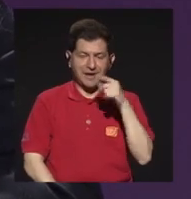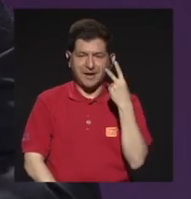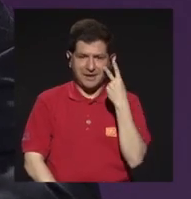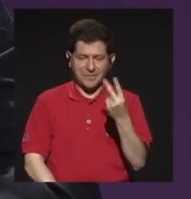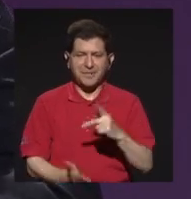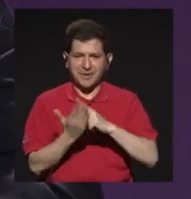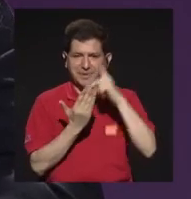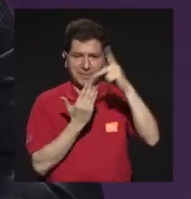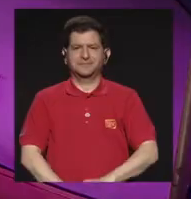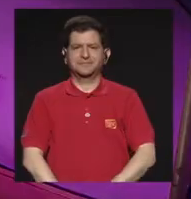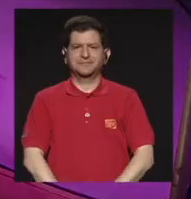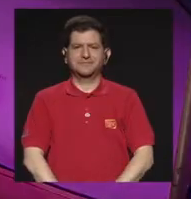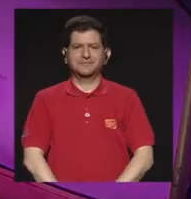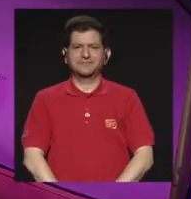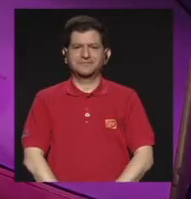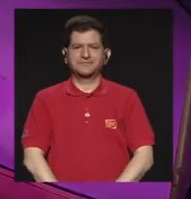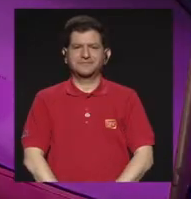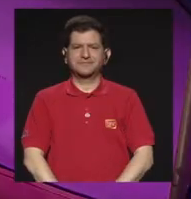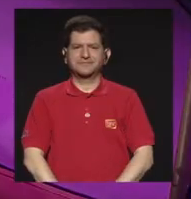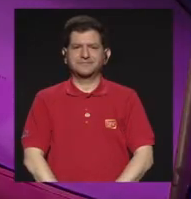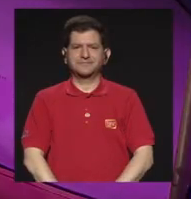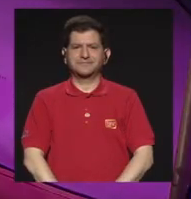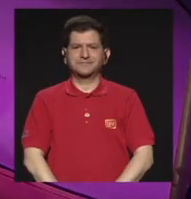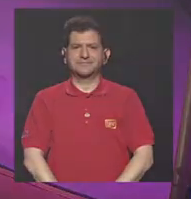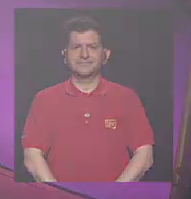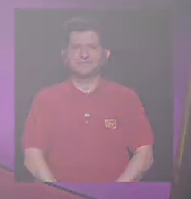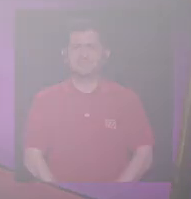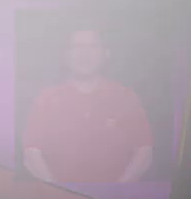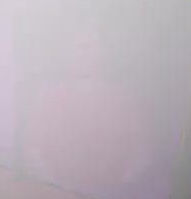palabra de mujer muchas gracias